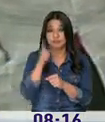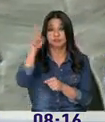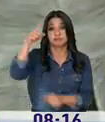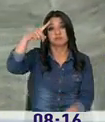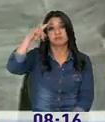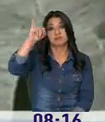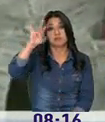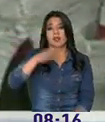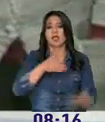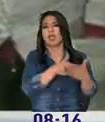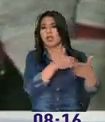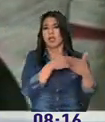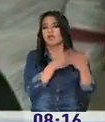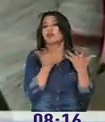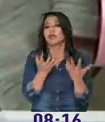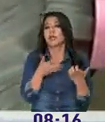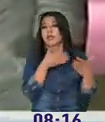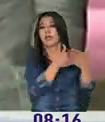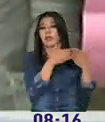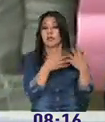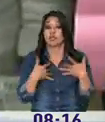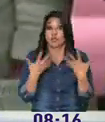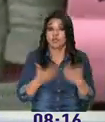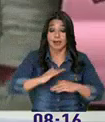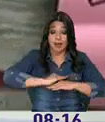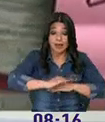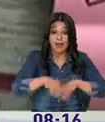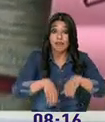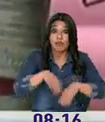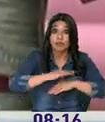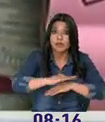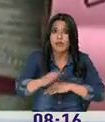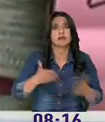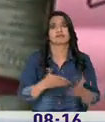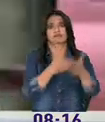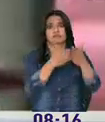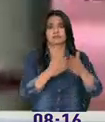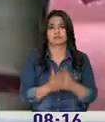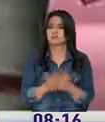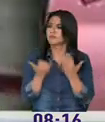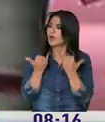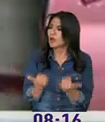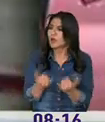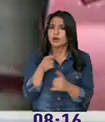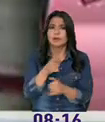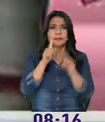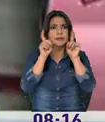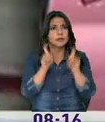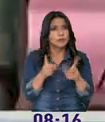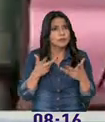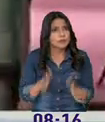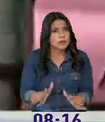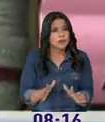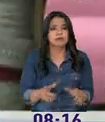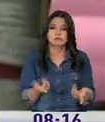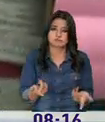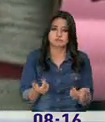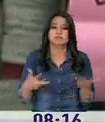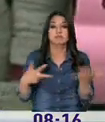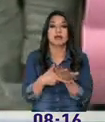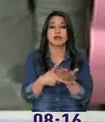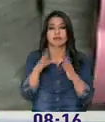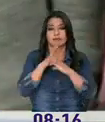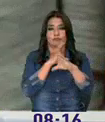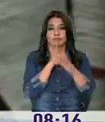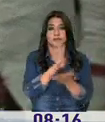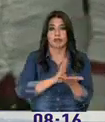Alto siempre se opusieron. Es más, cuando quisimos adoquinar las calles de aquí, ellos se opusieron. Y ahora que están distintivos de paradas de buses en